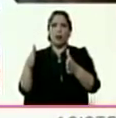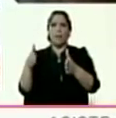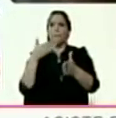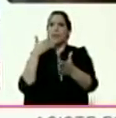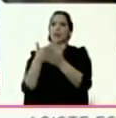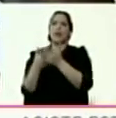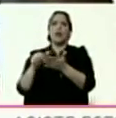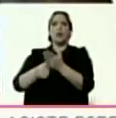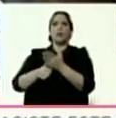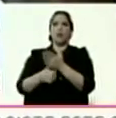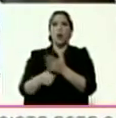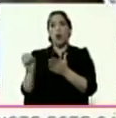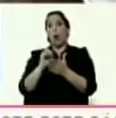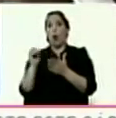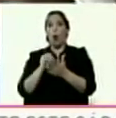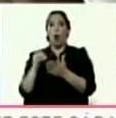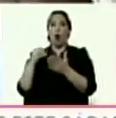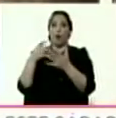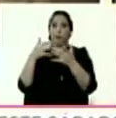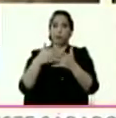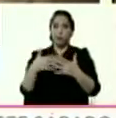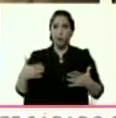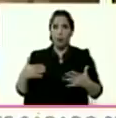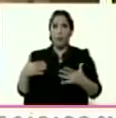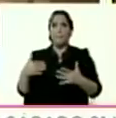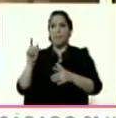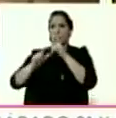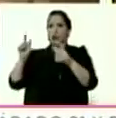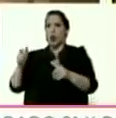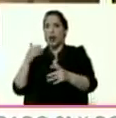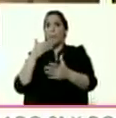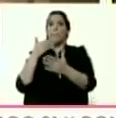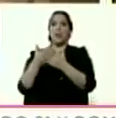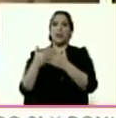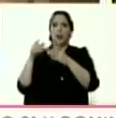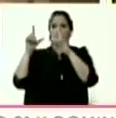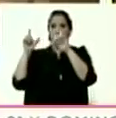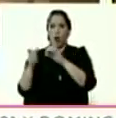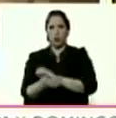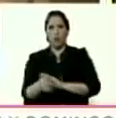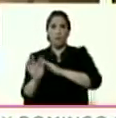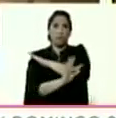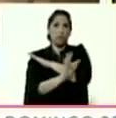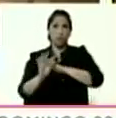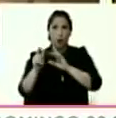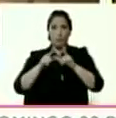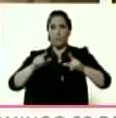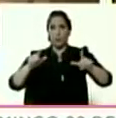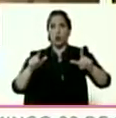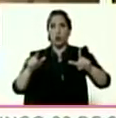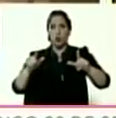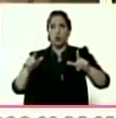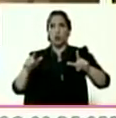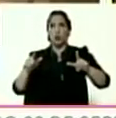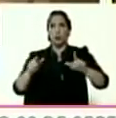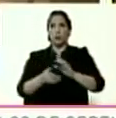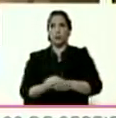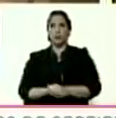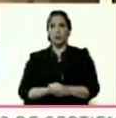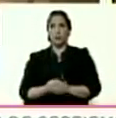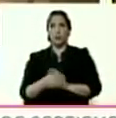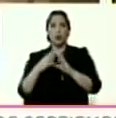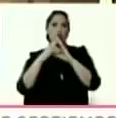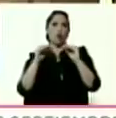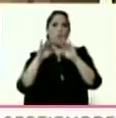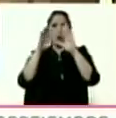y antecedentes a las personas que pidan una foto. Por la situación de la frontera, en esos pasos irregulares conocidos como trochas, todo el